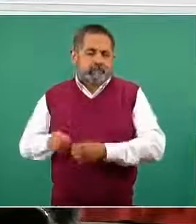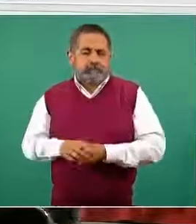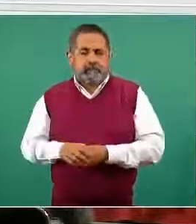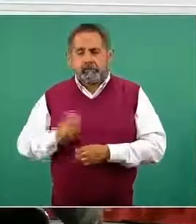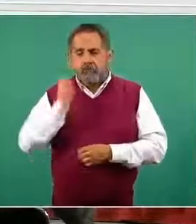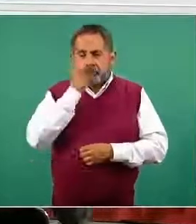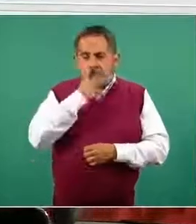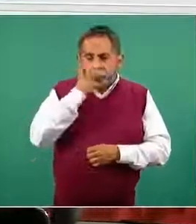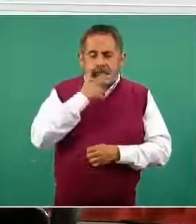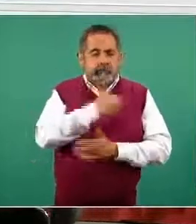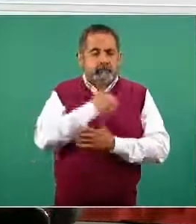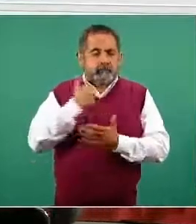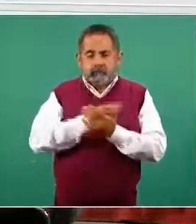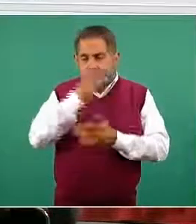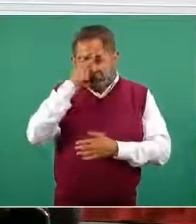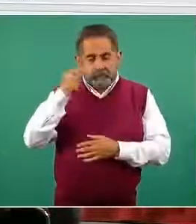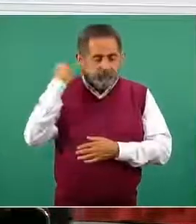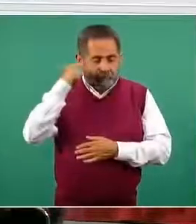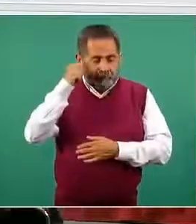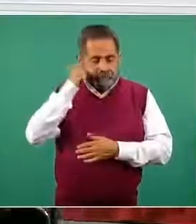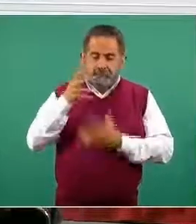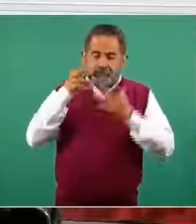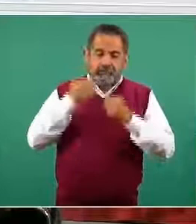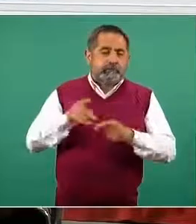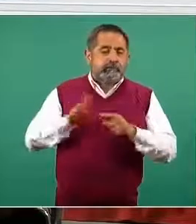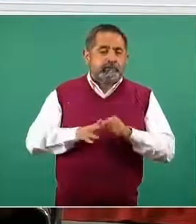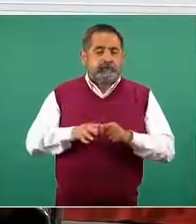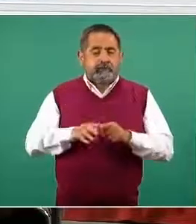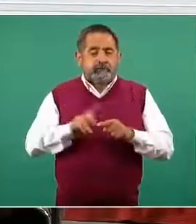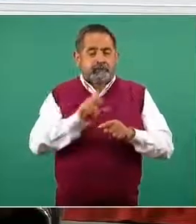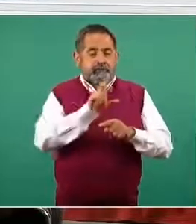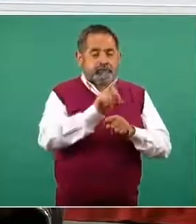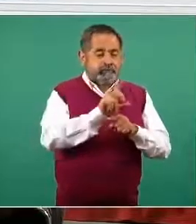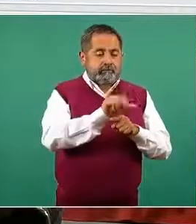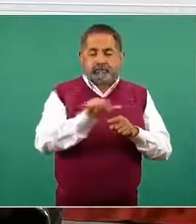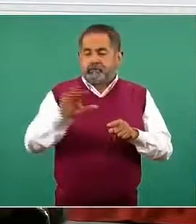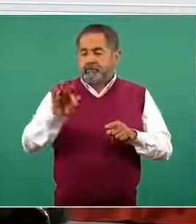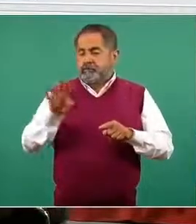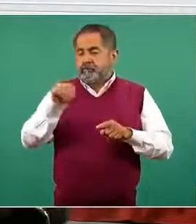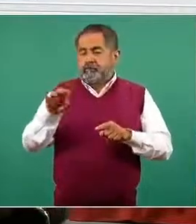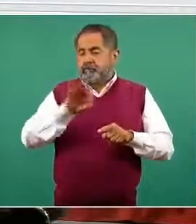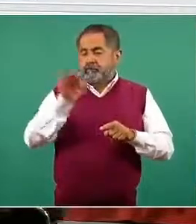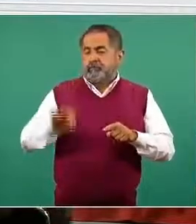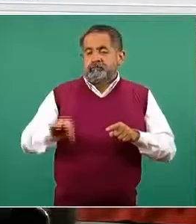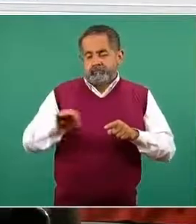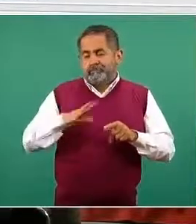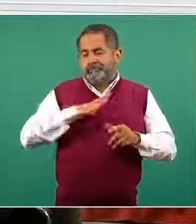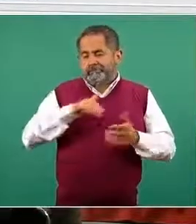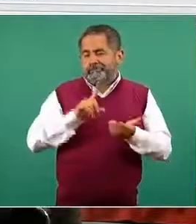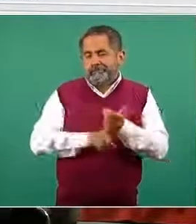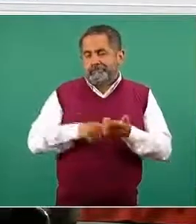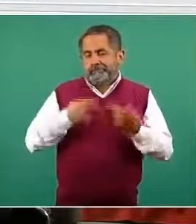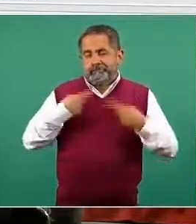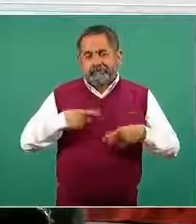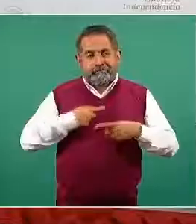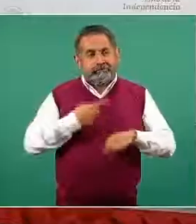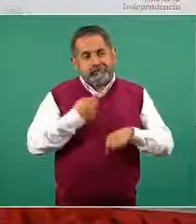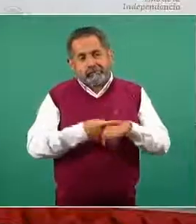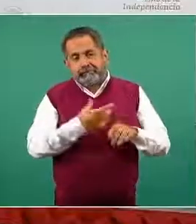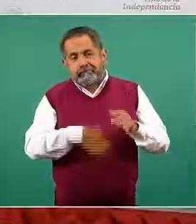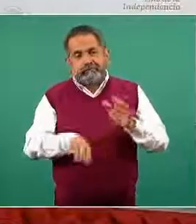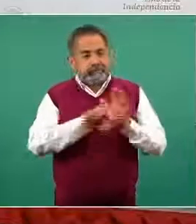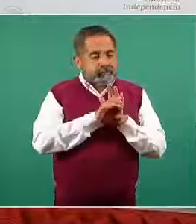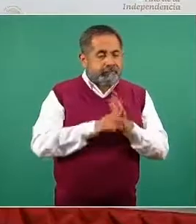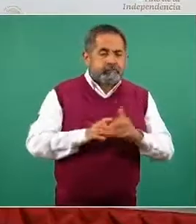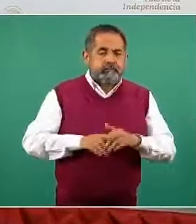Chihuahua, la Ciudad de México y Tabasco, entre el 30 y el 49%, y el resto de las entidades federativas están por debajo